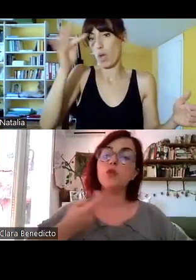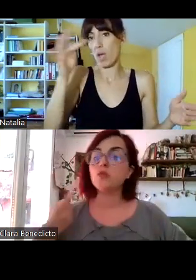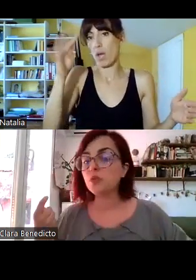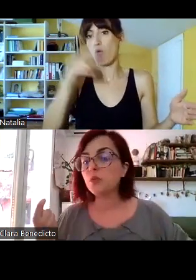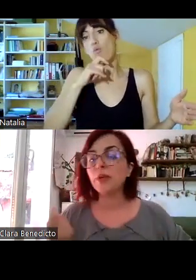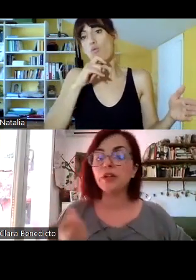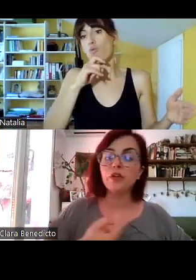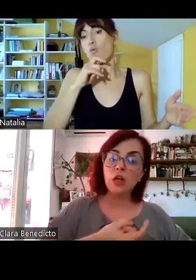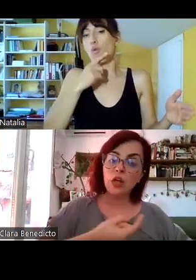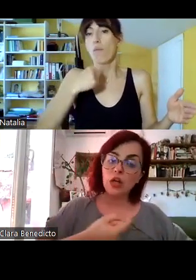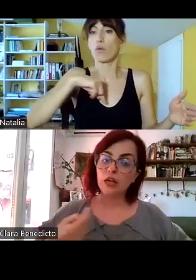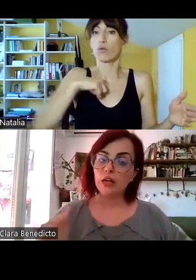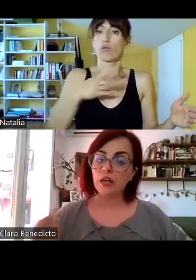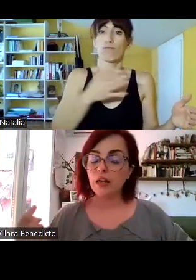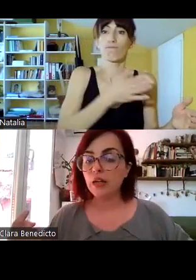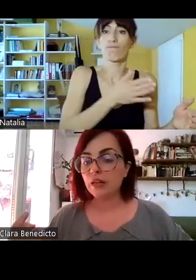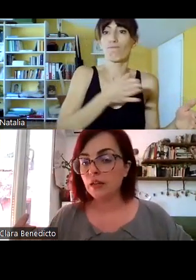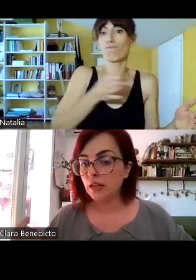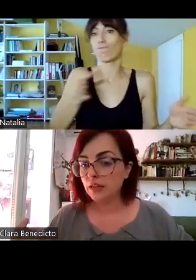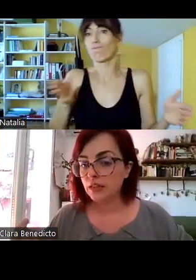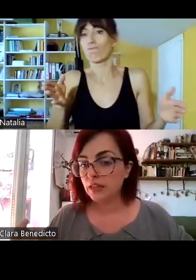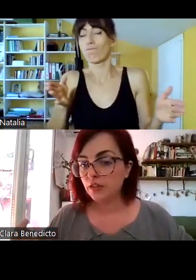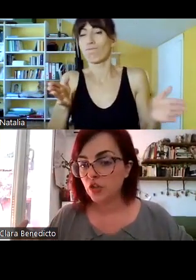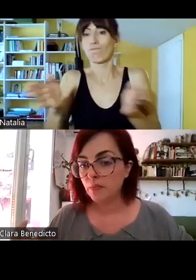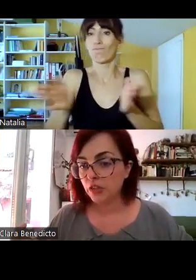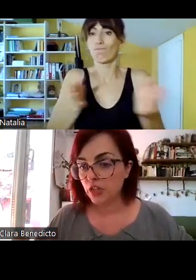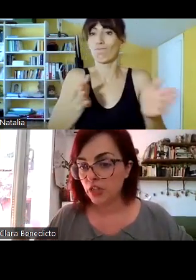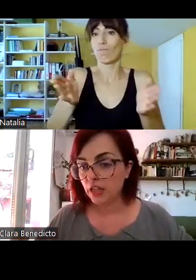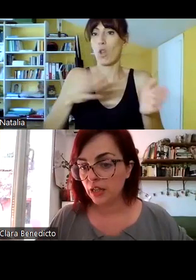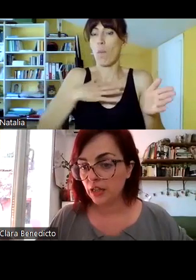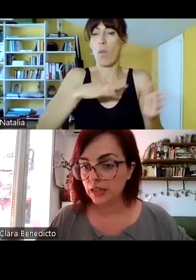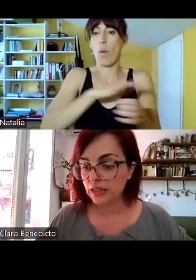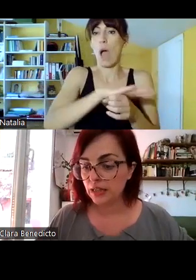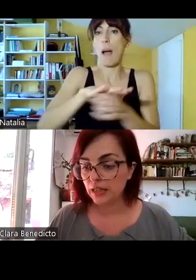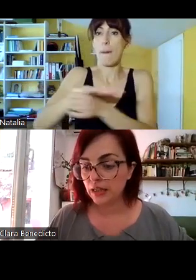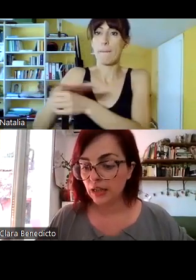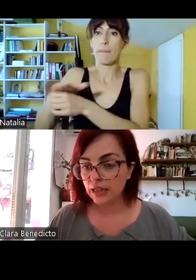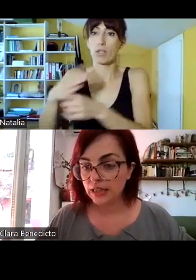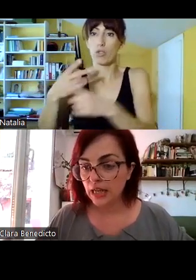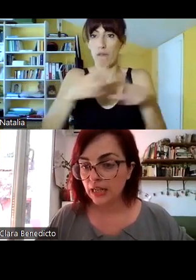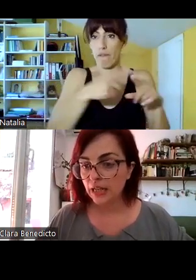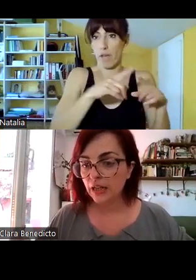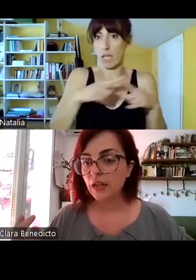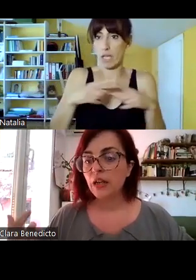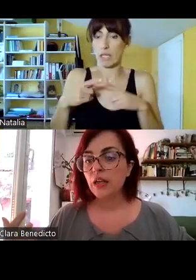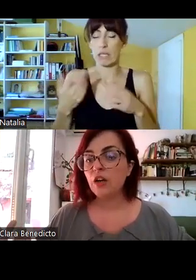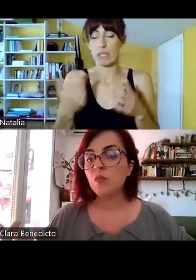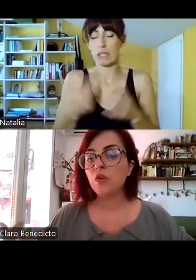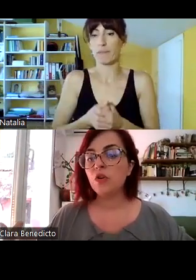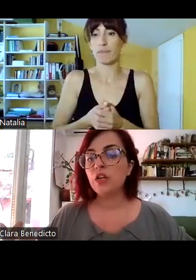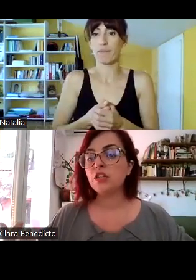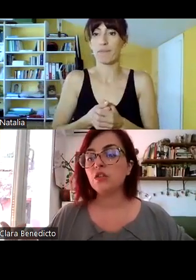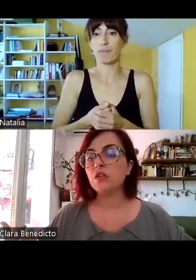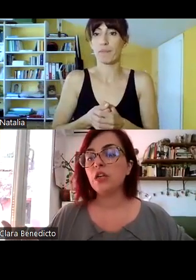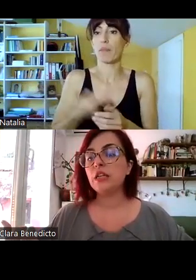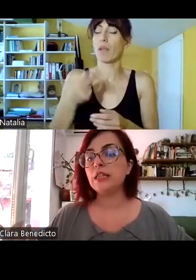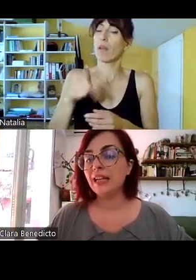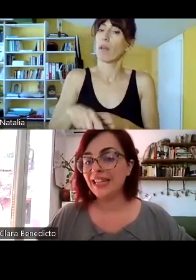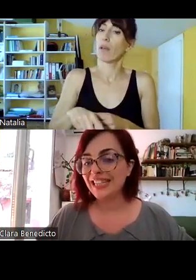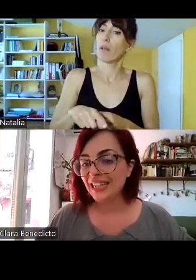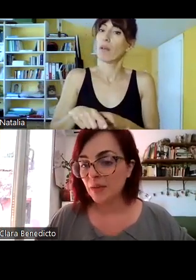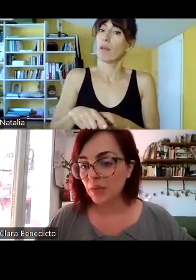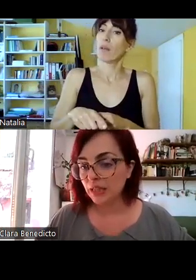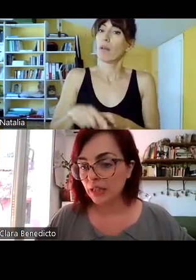nos podemos ir moviendo en distintos ámbitos de esa línea, y cómo esto